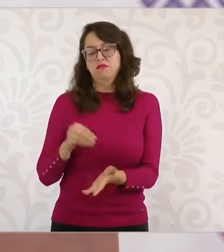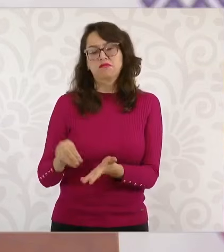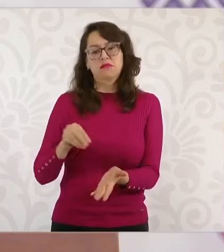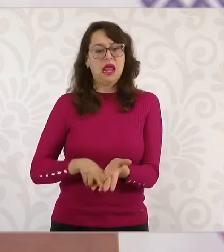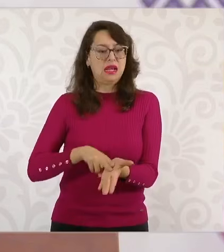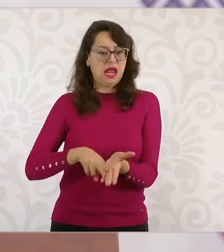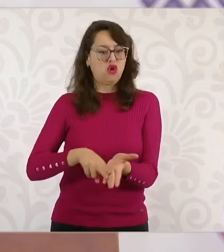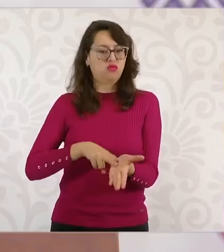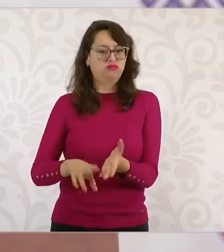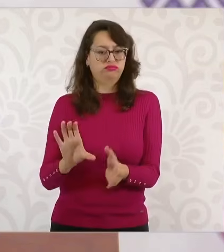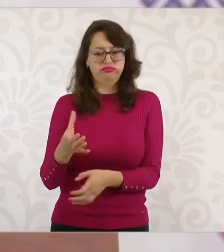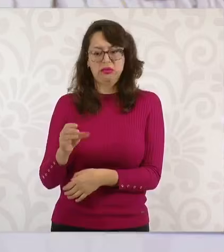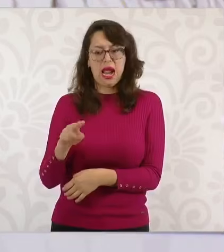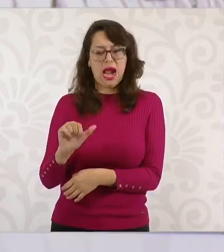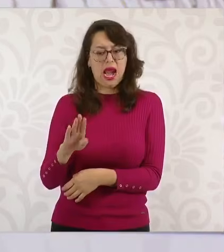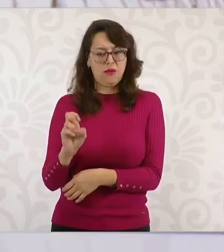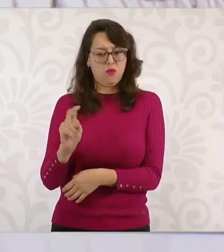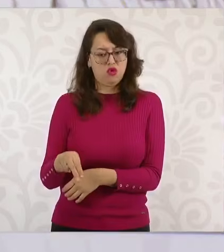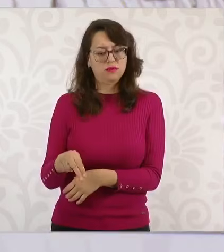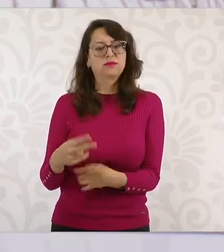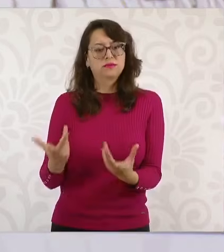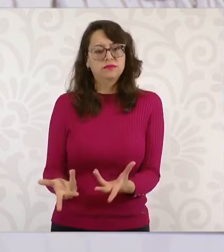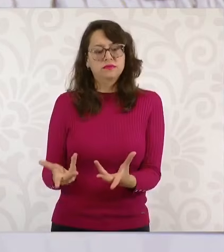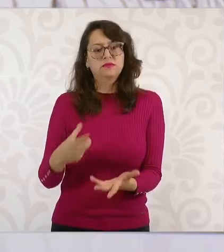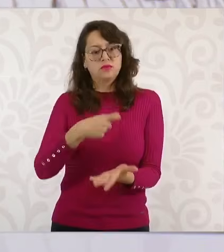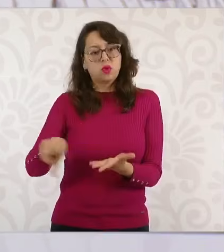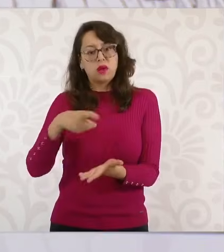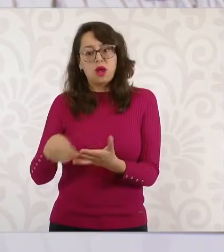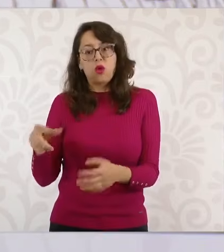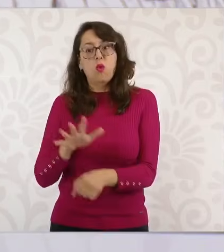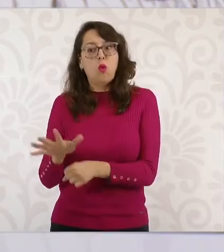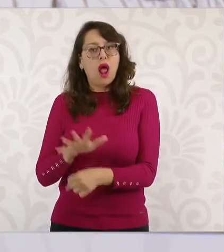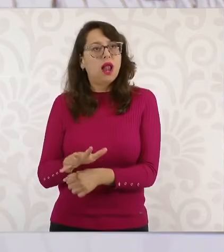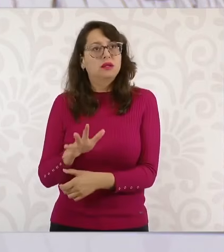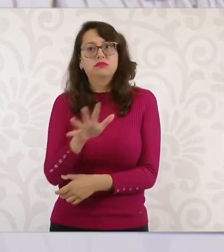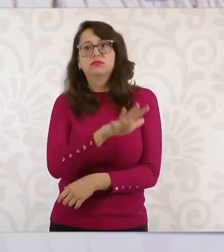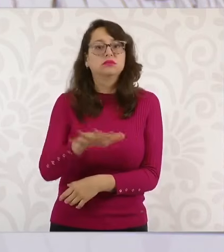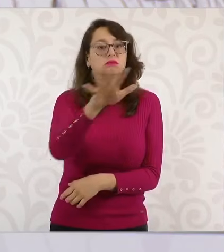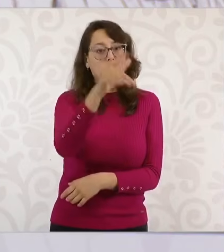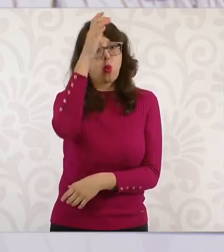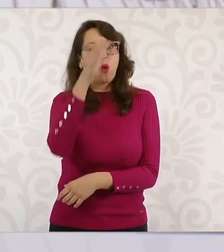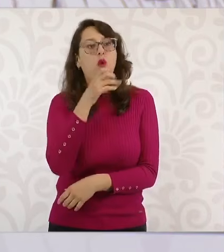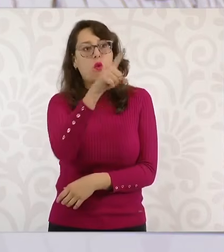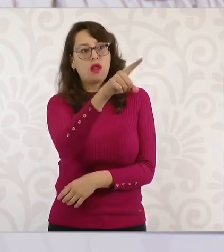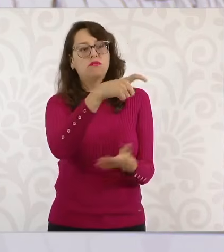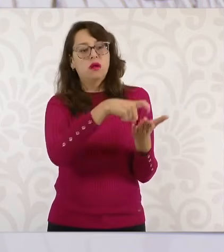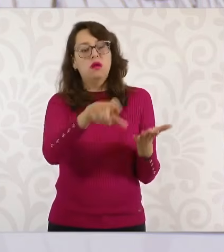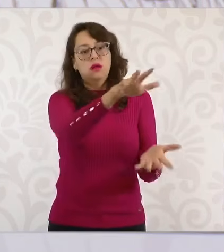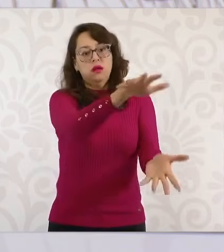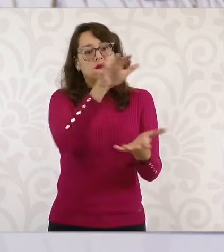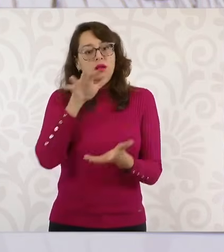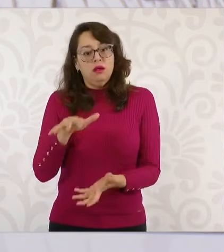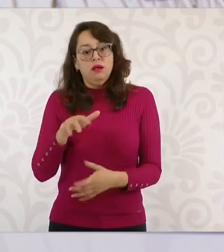para la carboeléctrica. La región que produce carbón pues es Coahuila. Ahora se buscó que la compra del